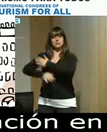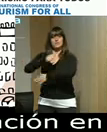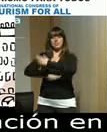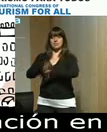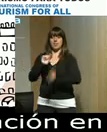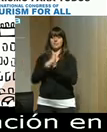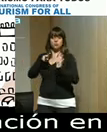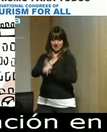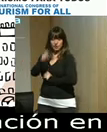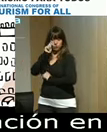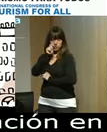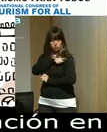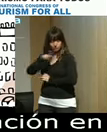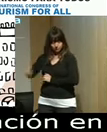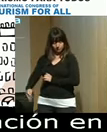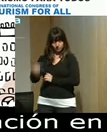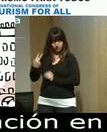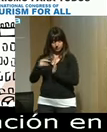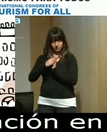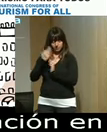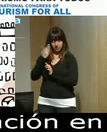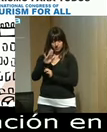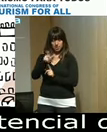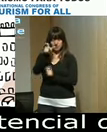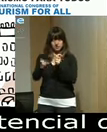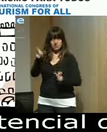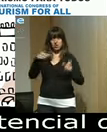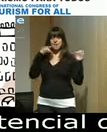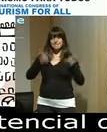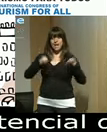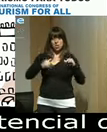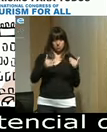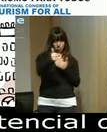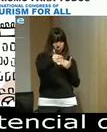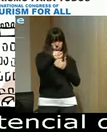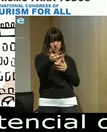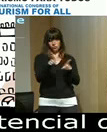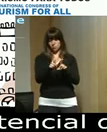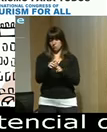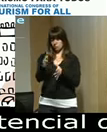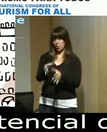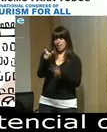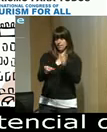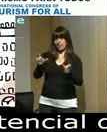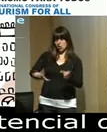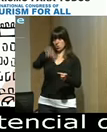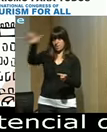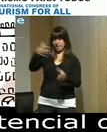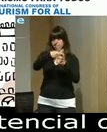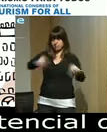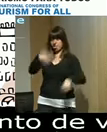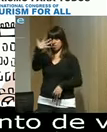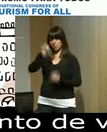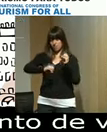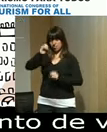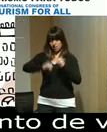turistas. Insisto, las personas mayores pronto representarán el 25% de la población europea, y entonces